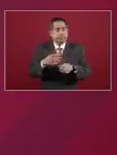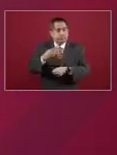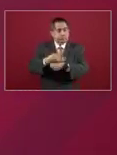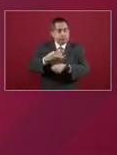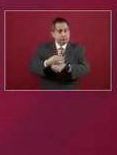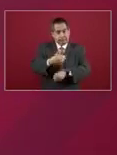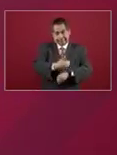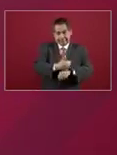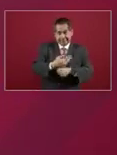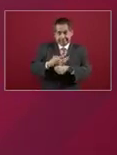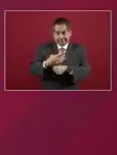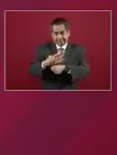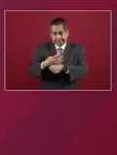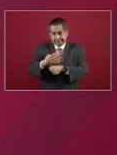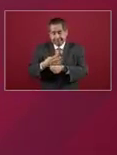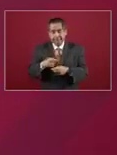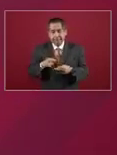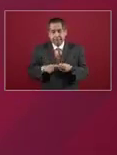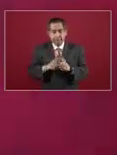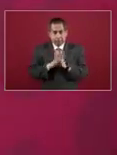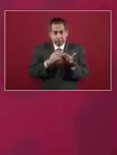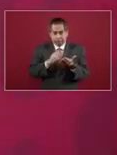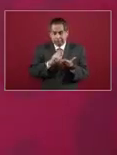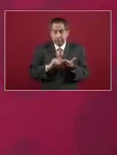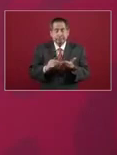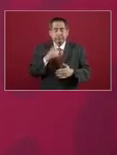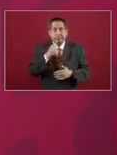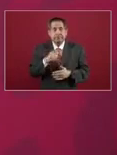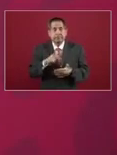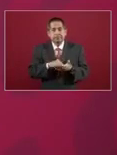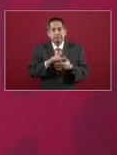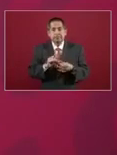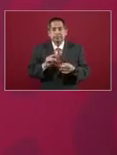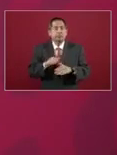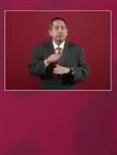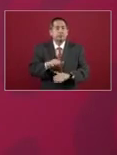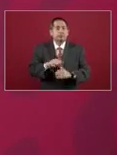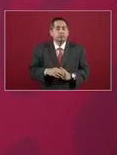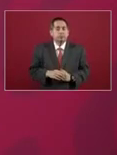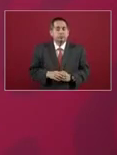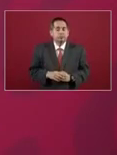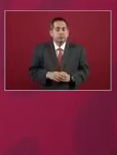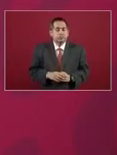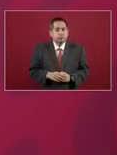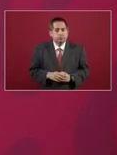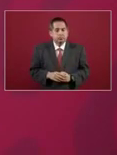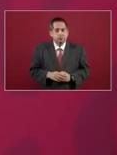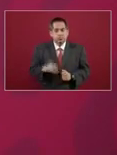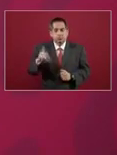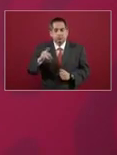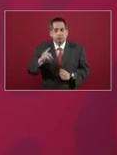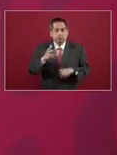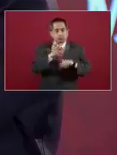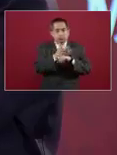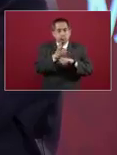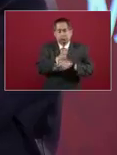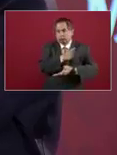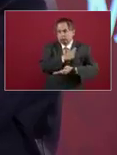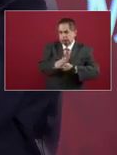año de primaria, de texto, lo de la intervención